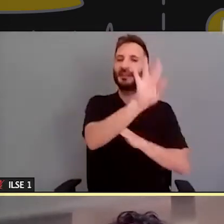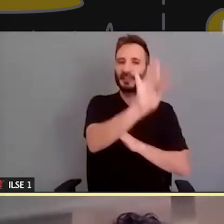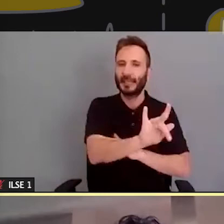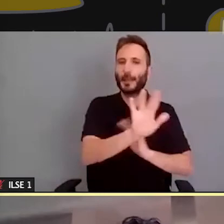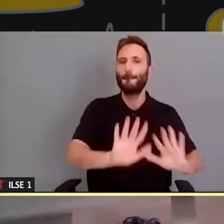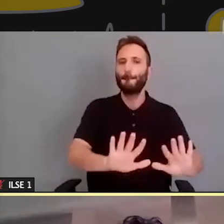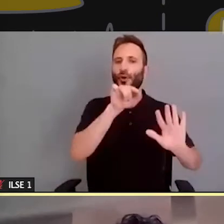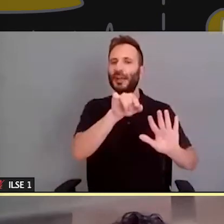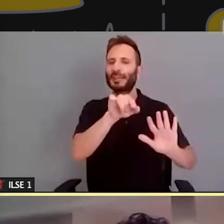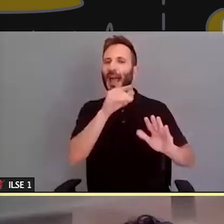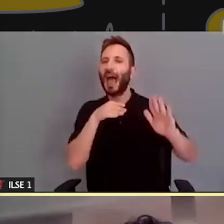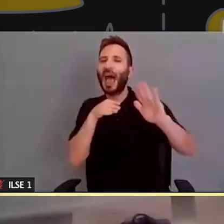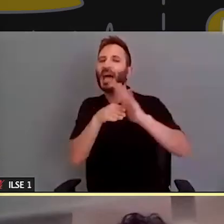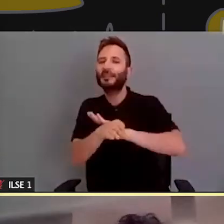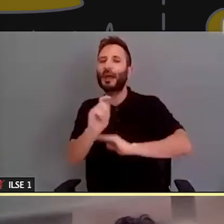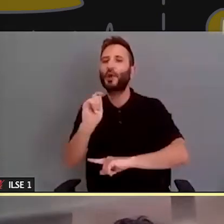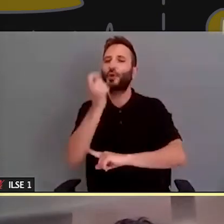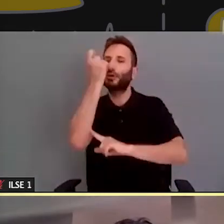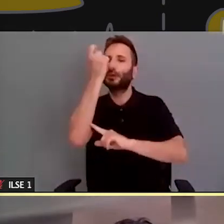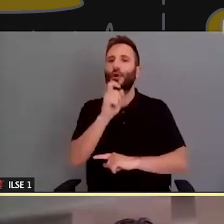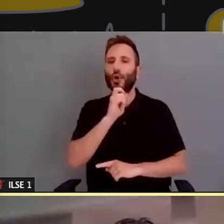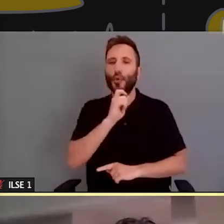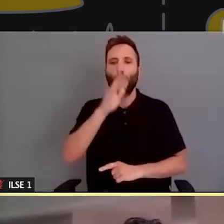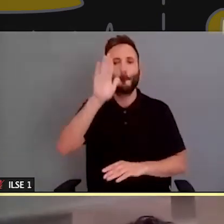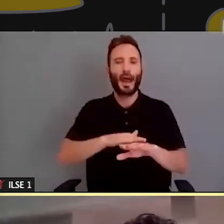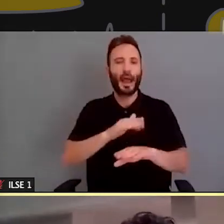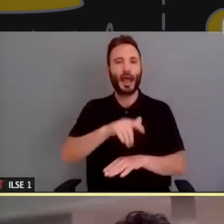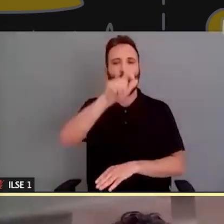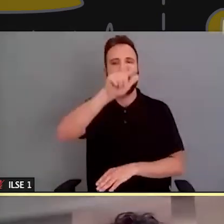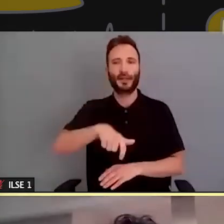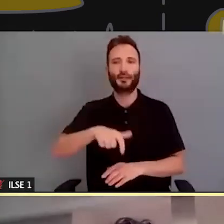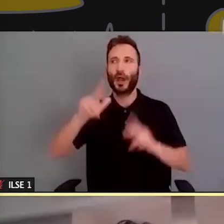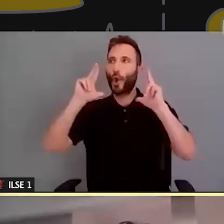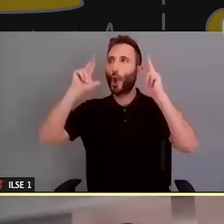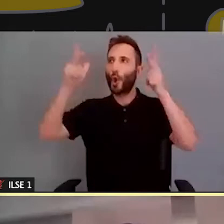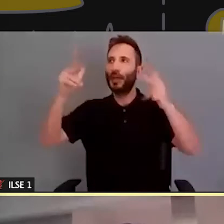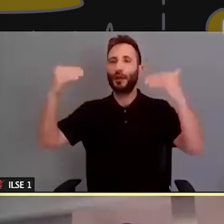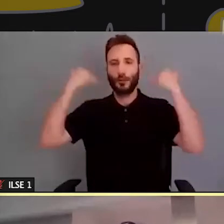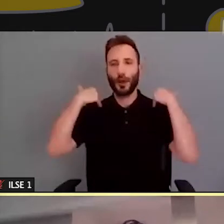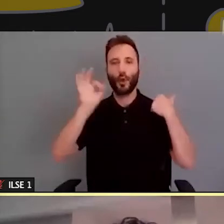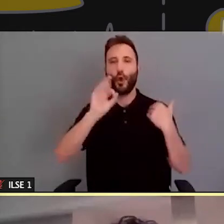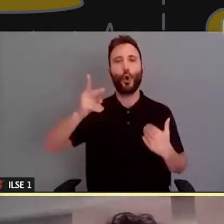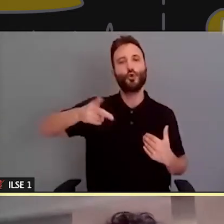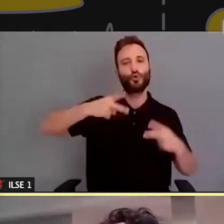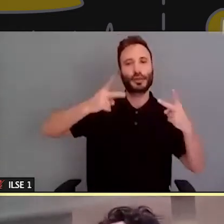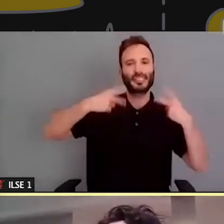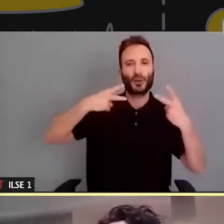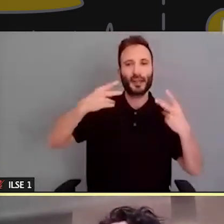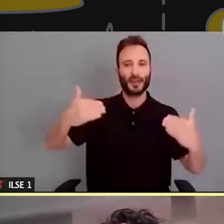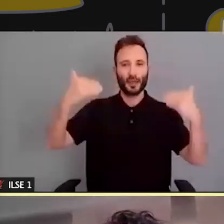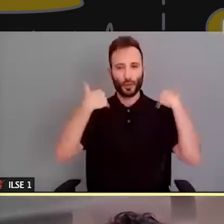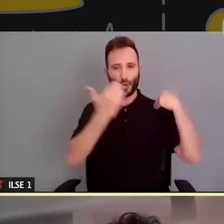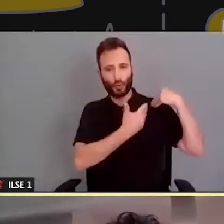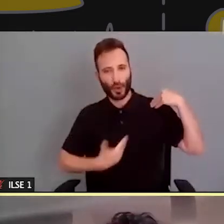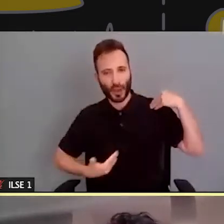esa idea para que un hotelero, un propietario de un restaurante, una administración local